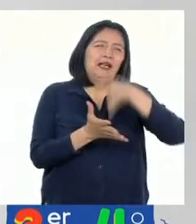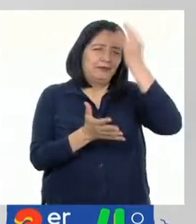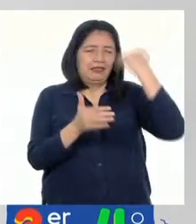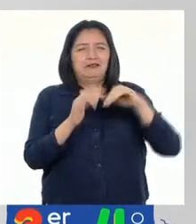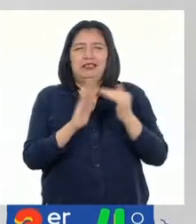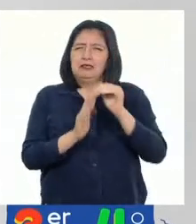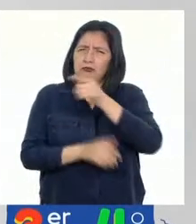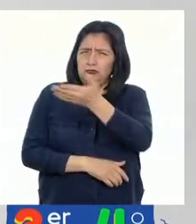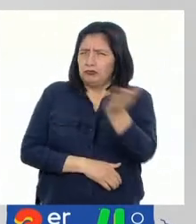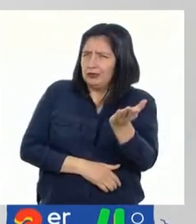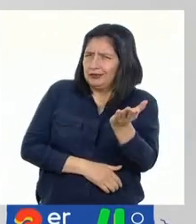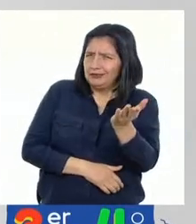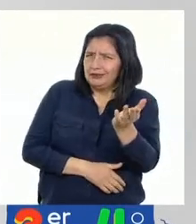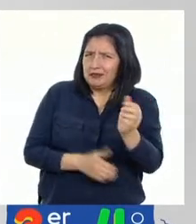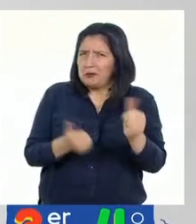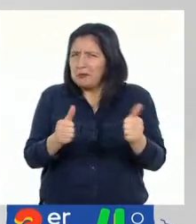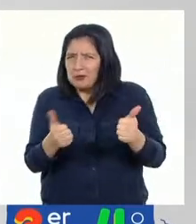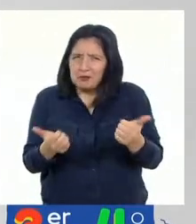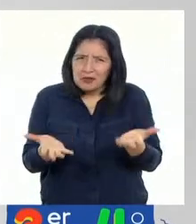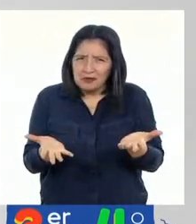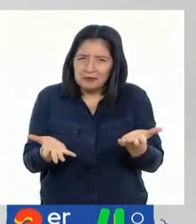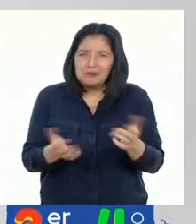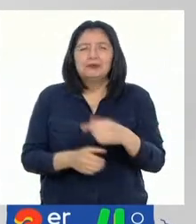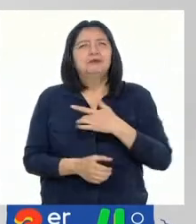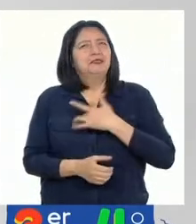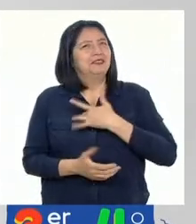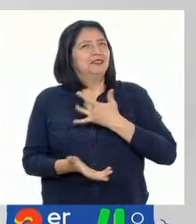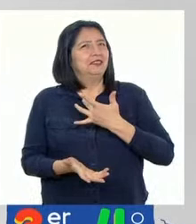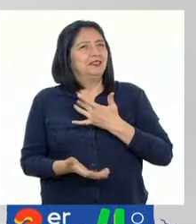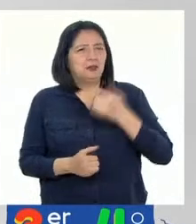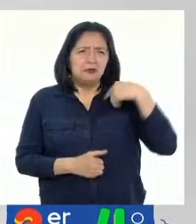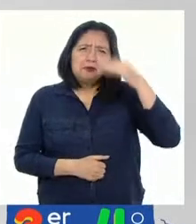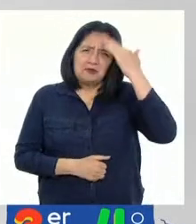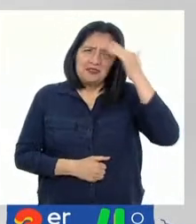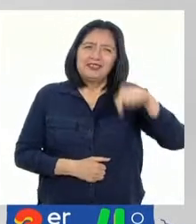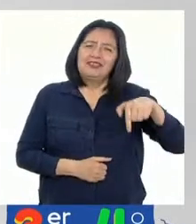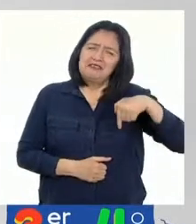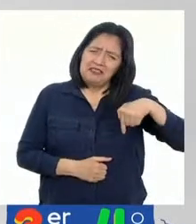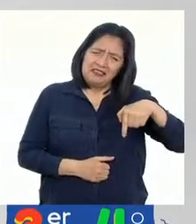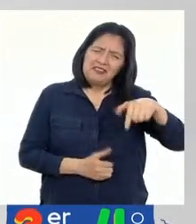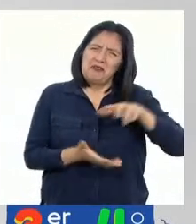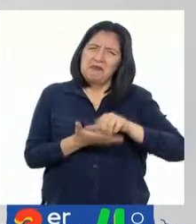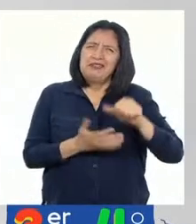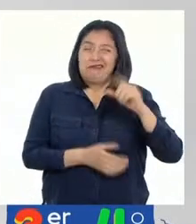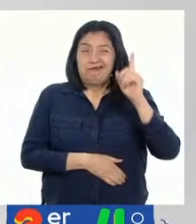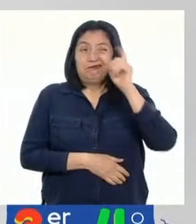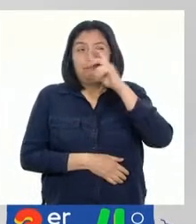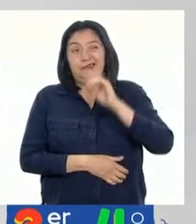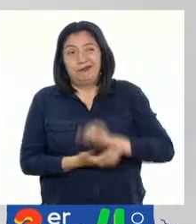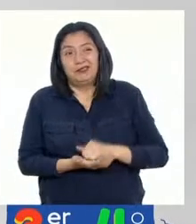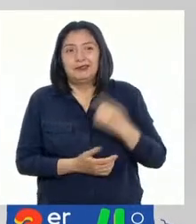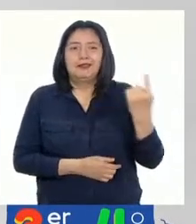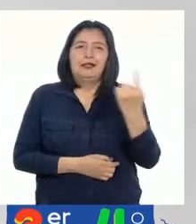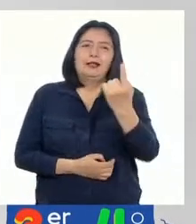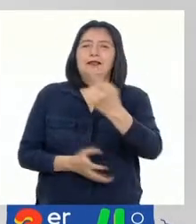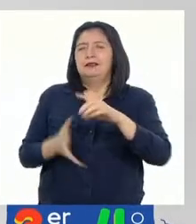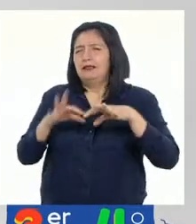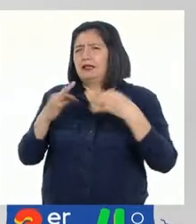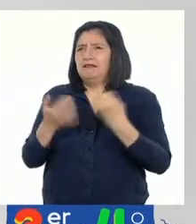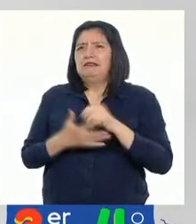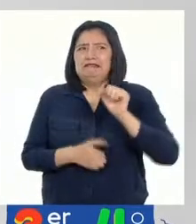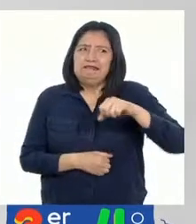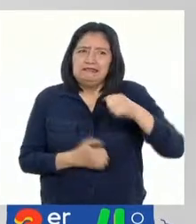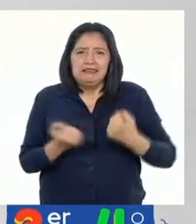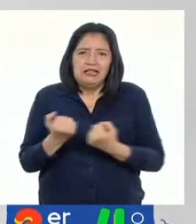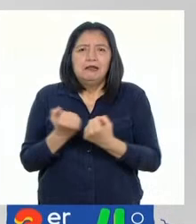¿Y ustedes? ¿Qué tal a pasar? Yo sé que estos meses han sido un poco complicados y cada uno en familia ha tenido